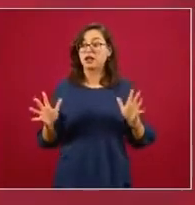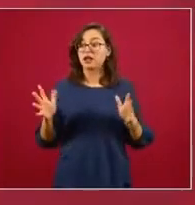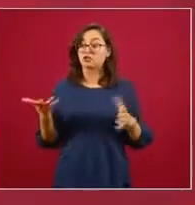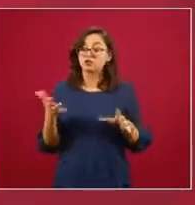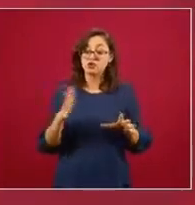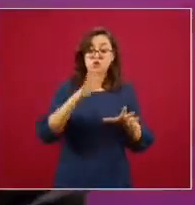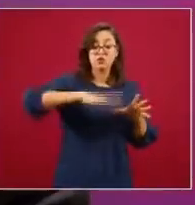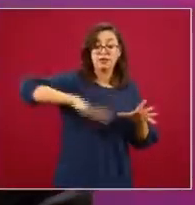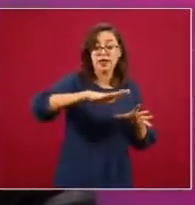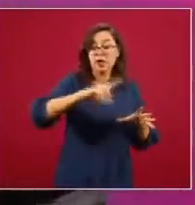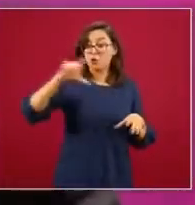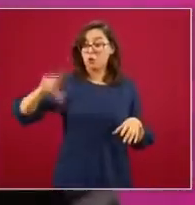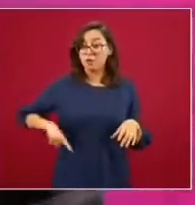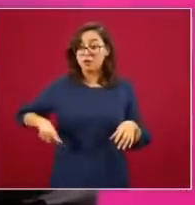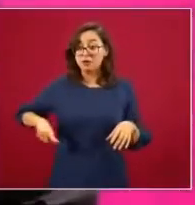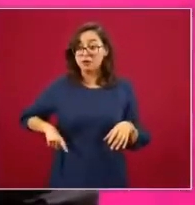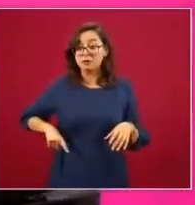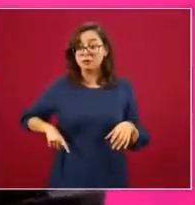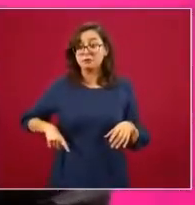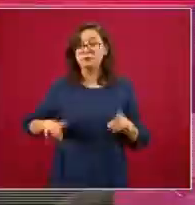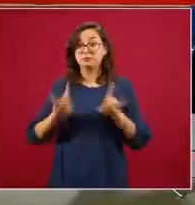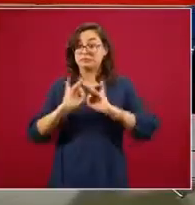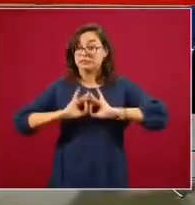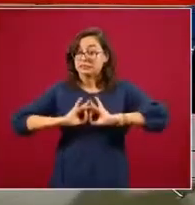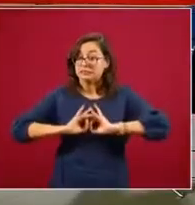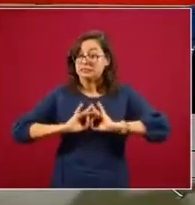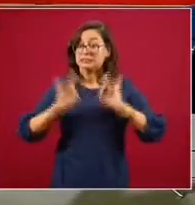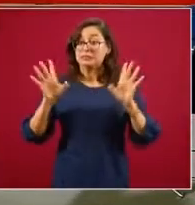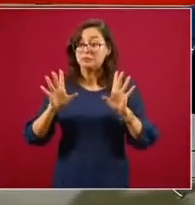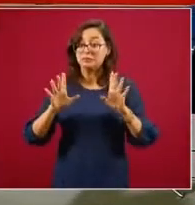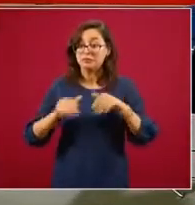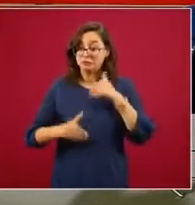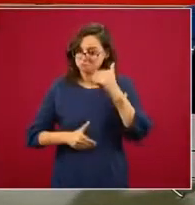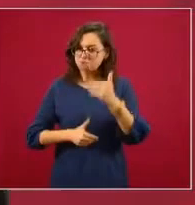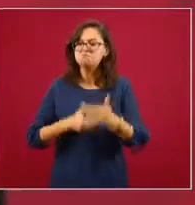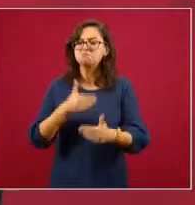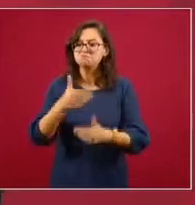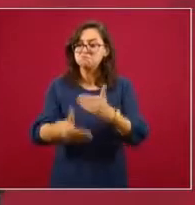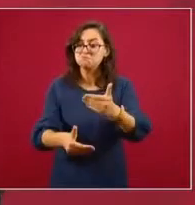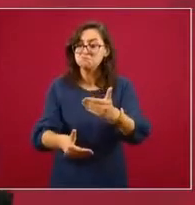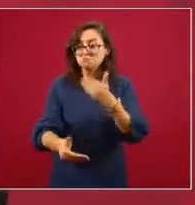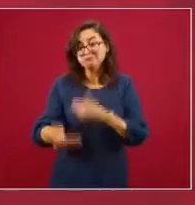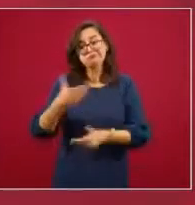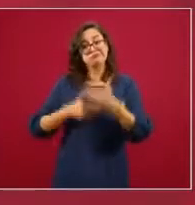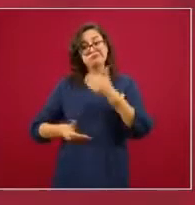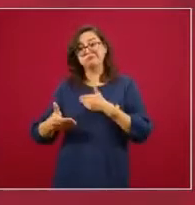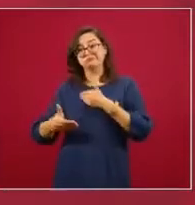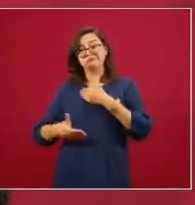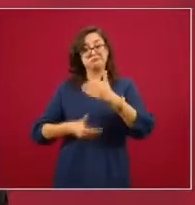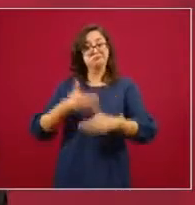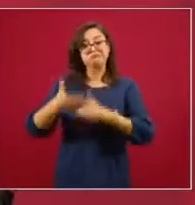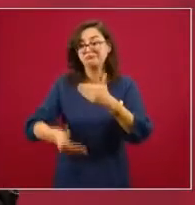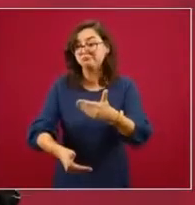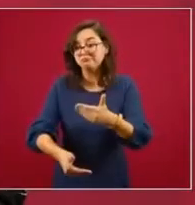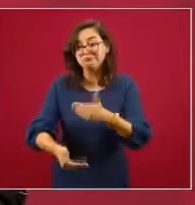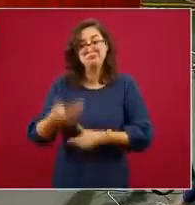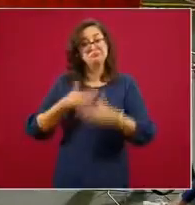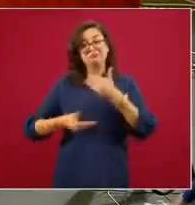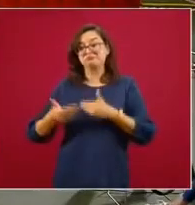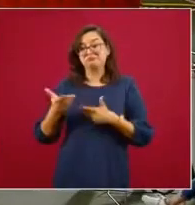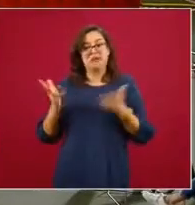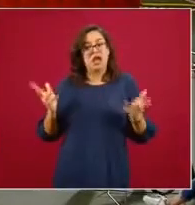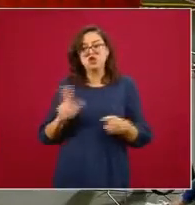sociedad, gobierno, para ir adelante, ir hacia atrás, ir adelante, ir hacia atrás.